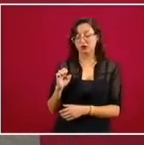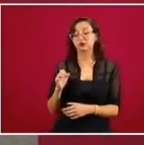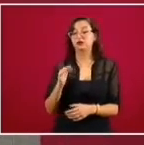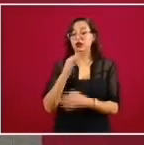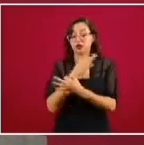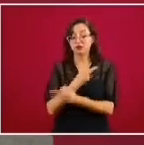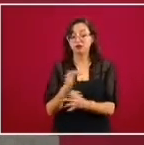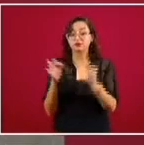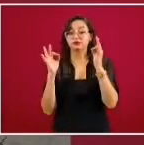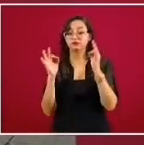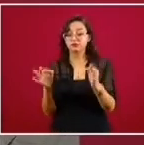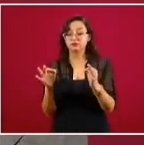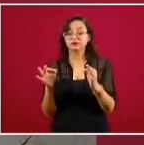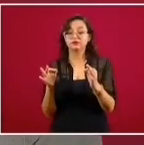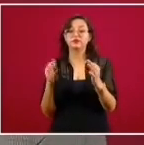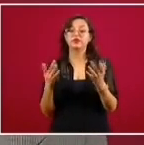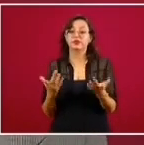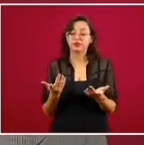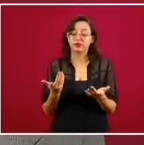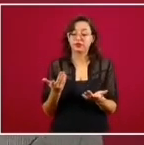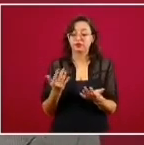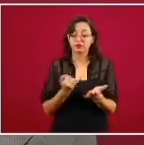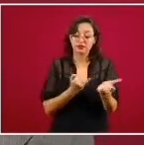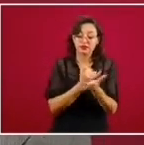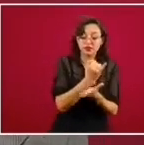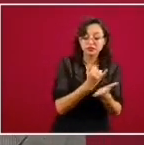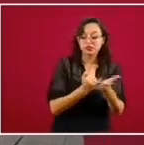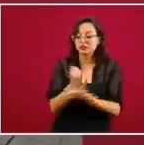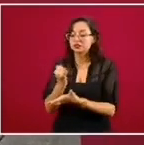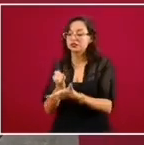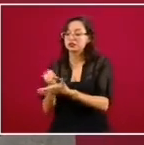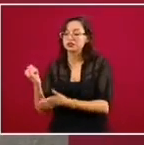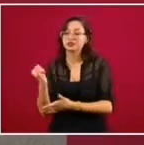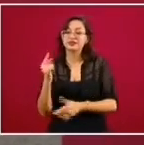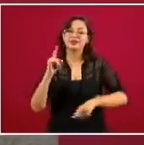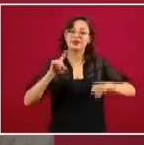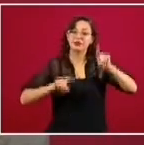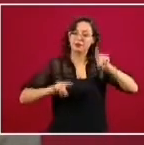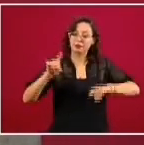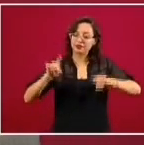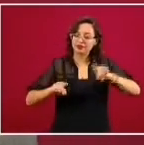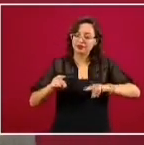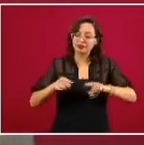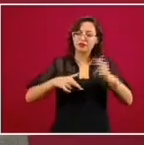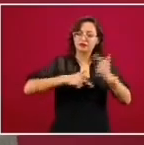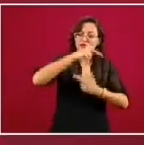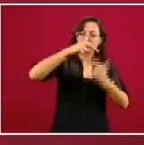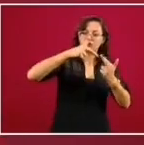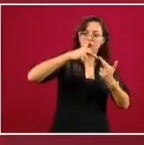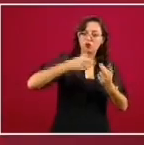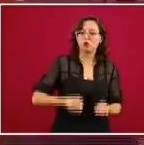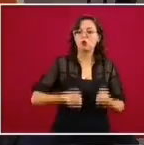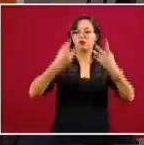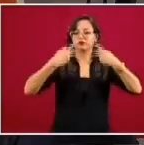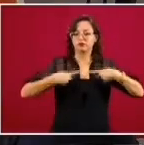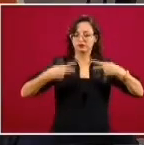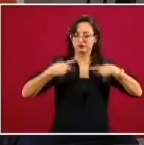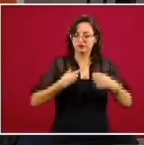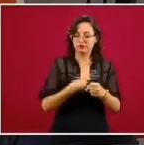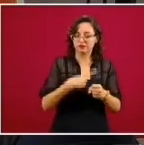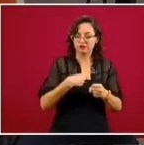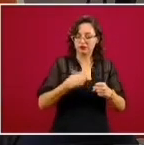intervenciones que dependen de la intensidad de transmisión de la enfermedad en regiones específicas.